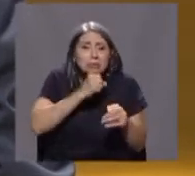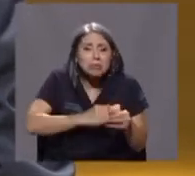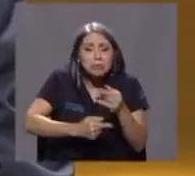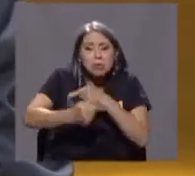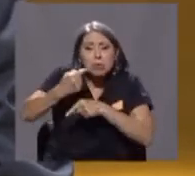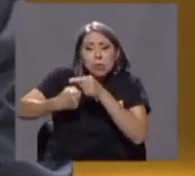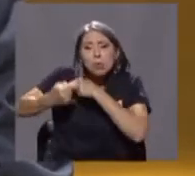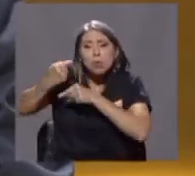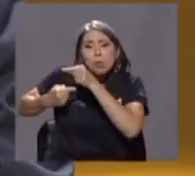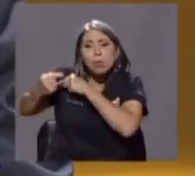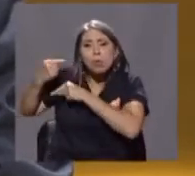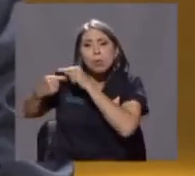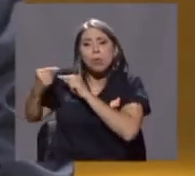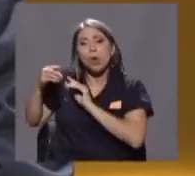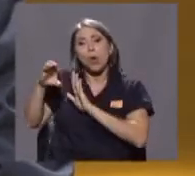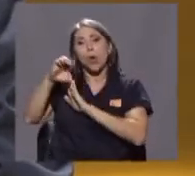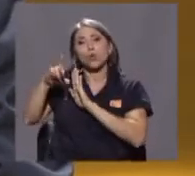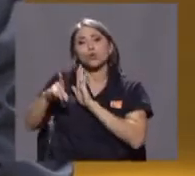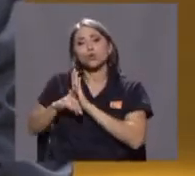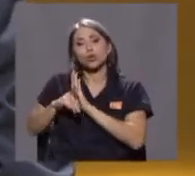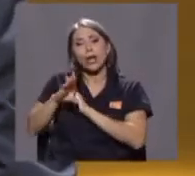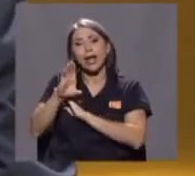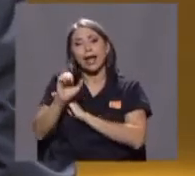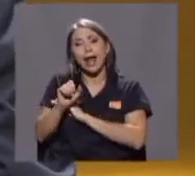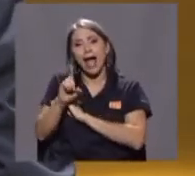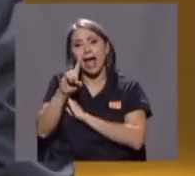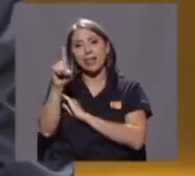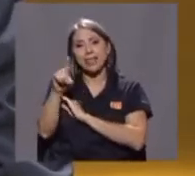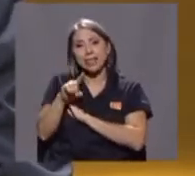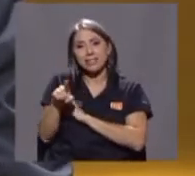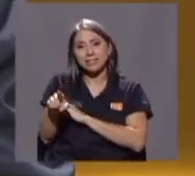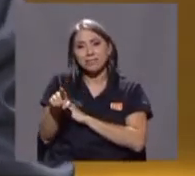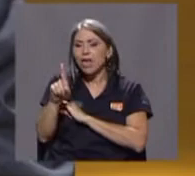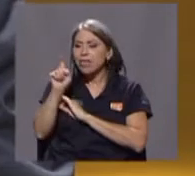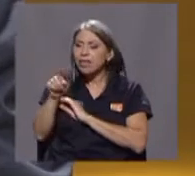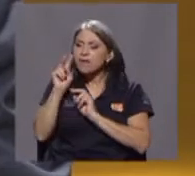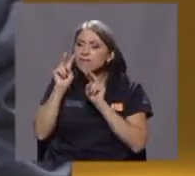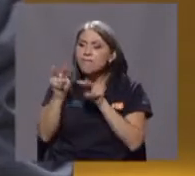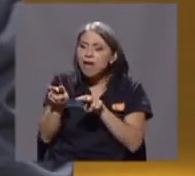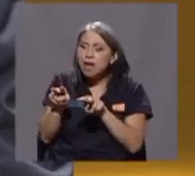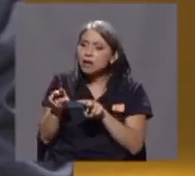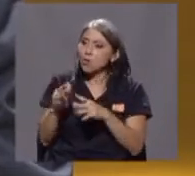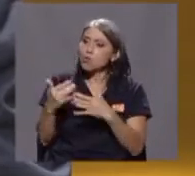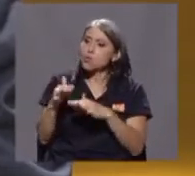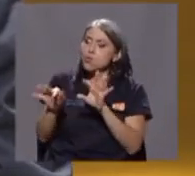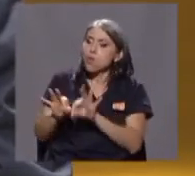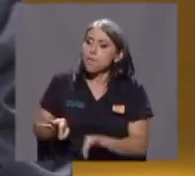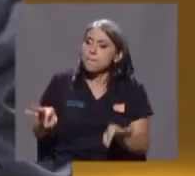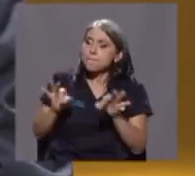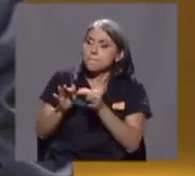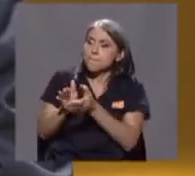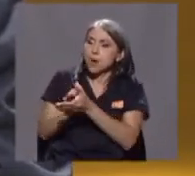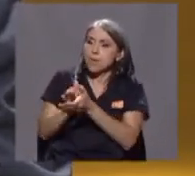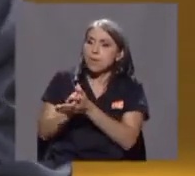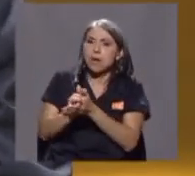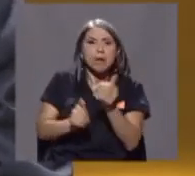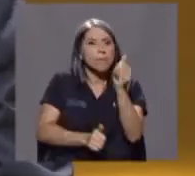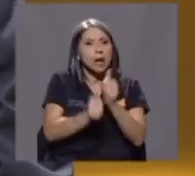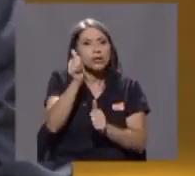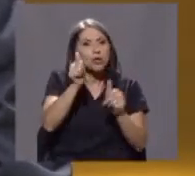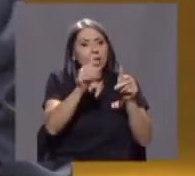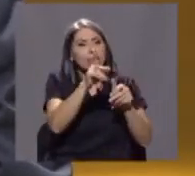de Cádiz. De ahí que hay que revalorizar esa Constitución que desgraciadamente la mayoría de los costarricenses